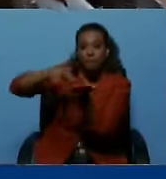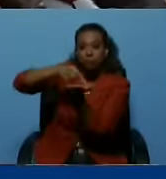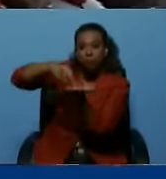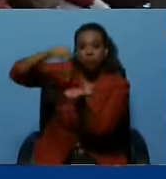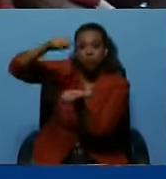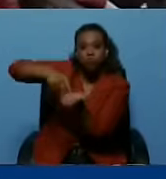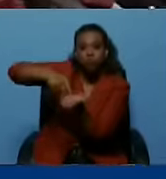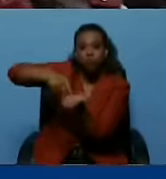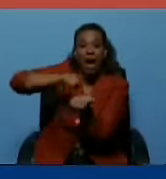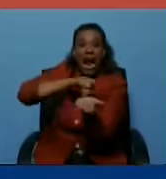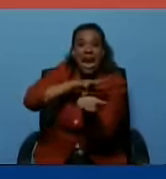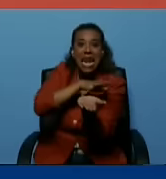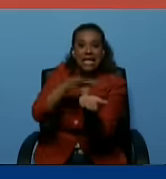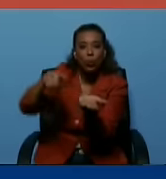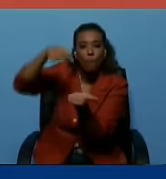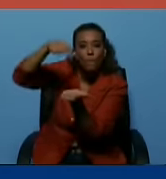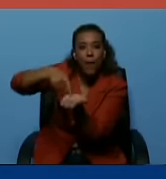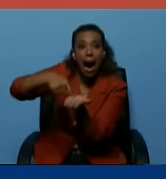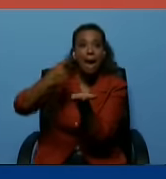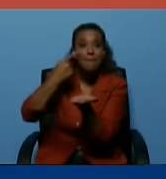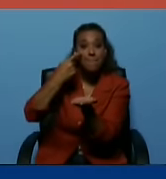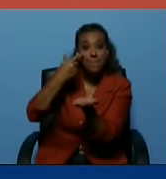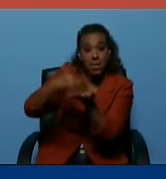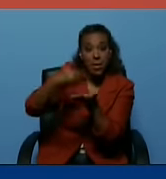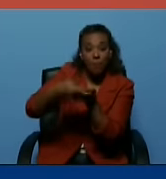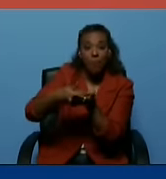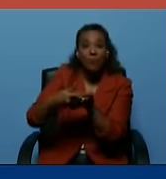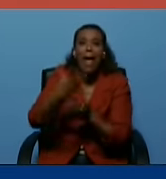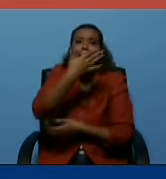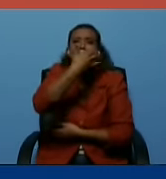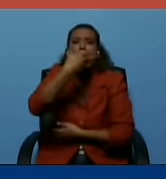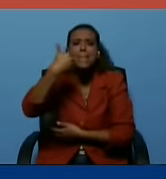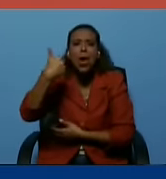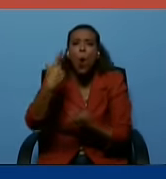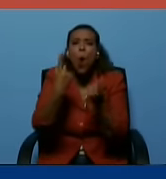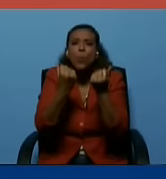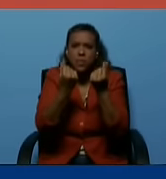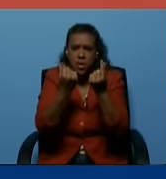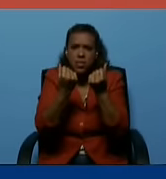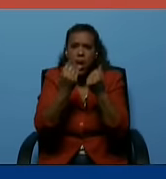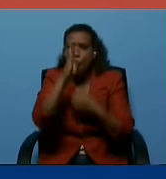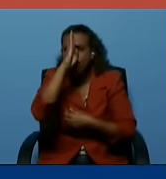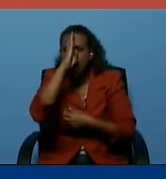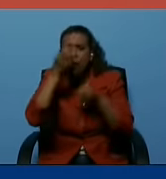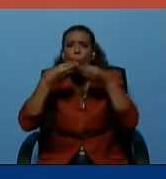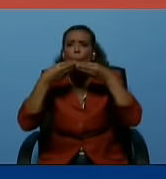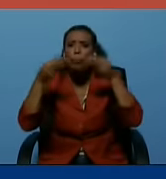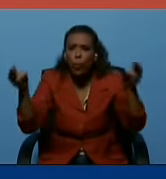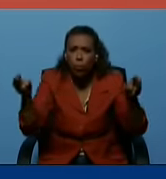Porque tenemos que seguir. Mira, el mejor dinero, banqueros públicos,